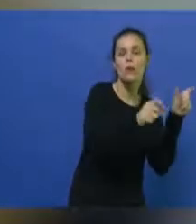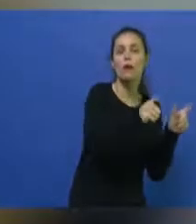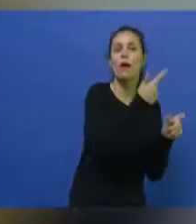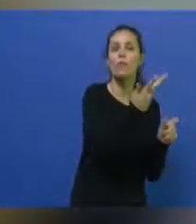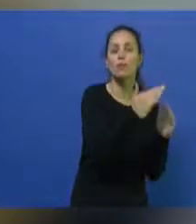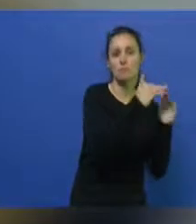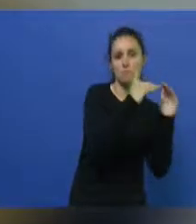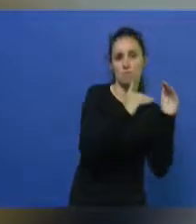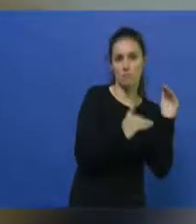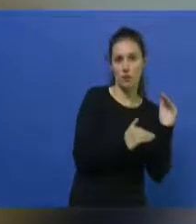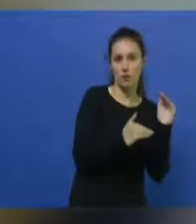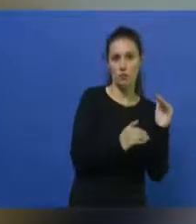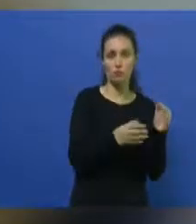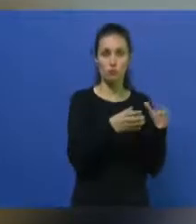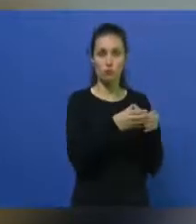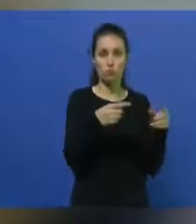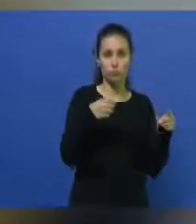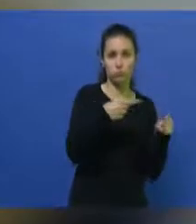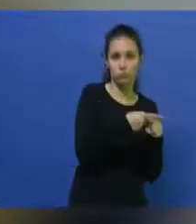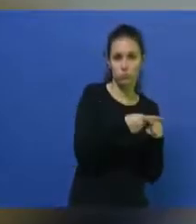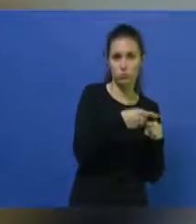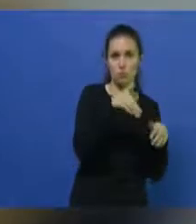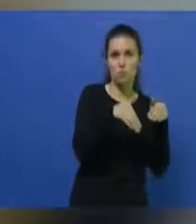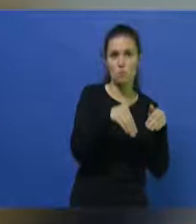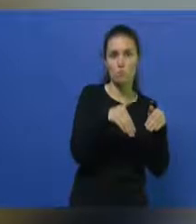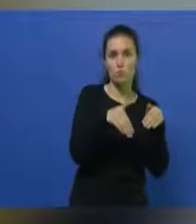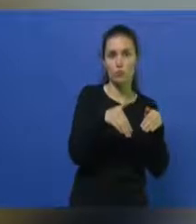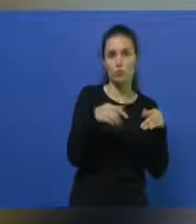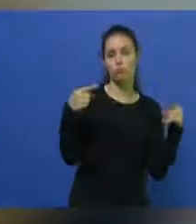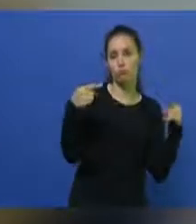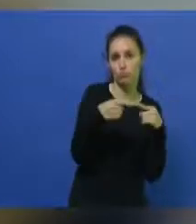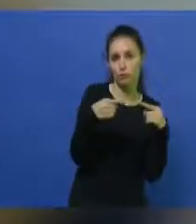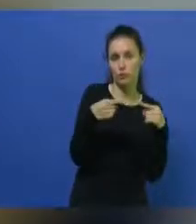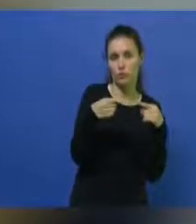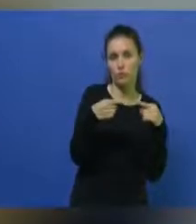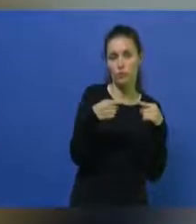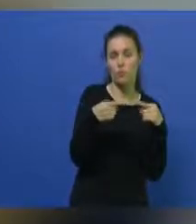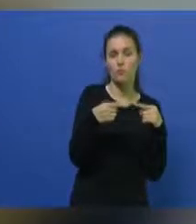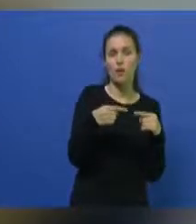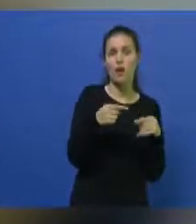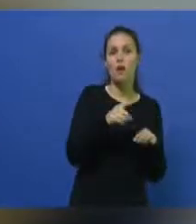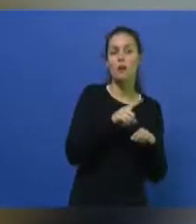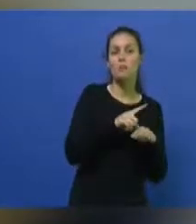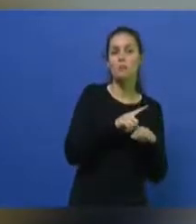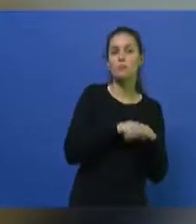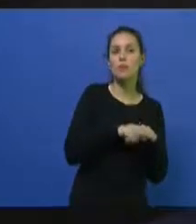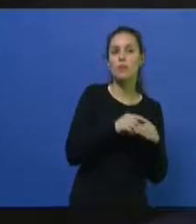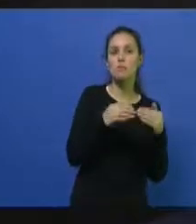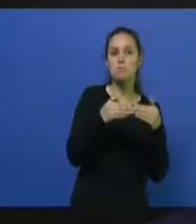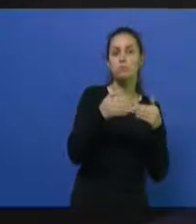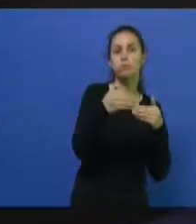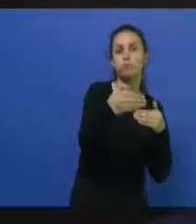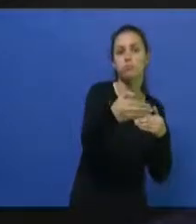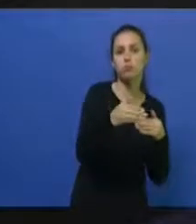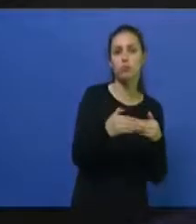oposición votara en contra de esto fue que extiende los mandatos en ejercicio. La oposición votó el proyecto en general, pero